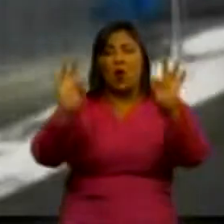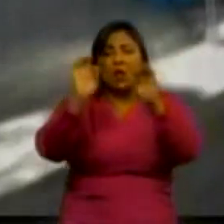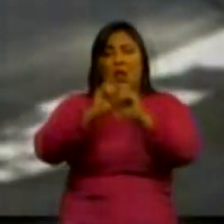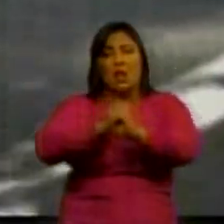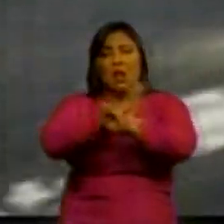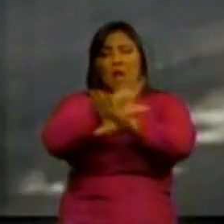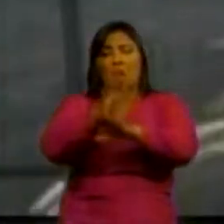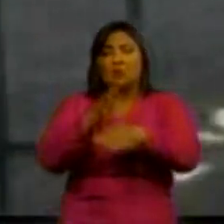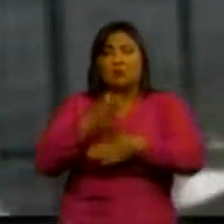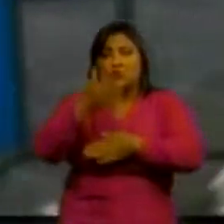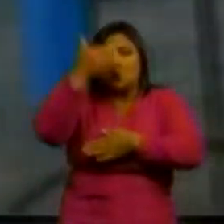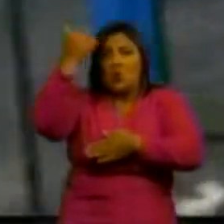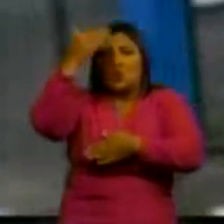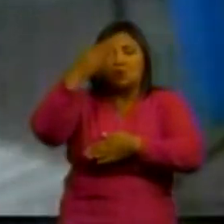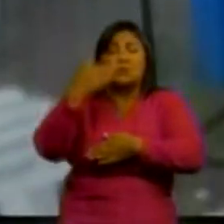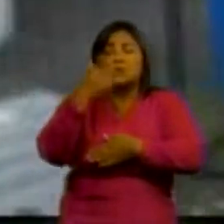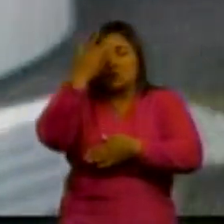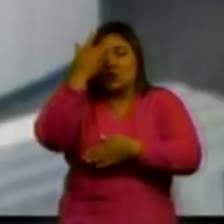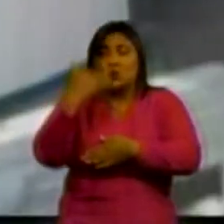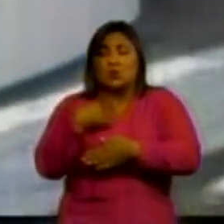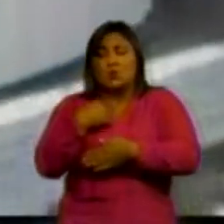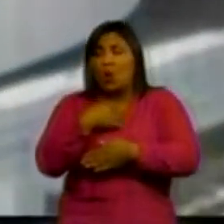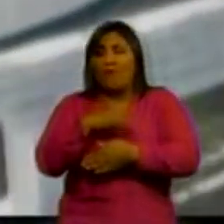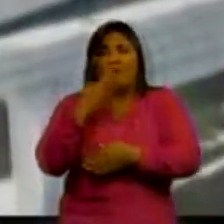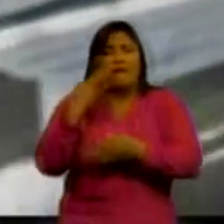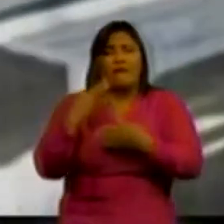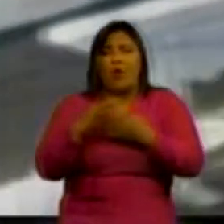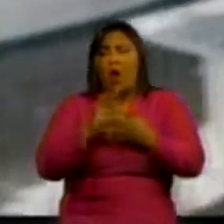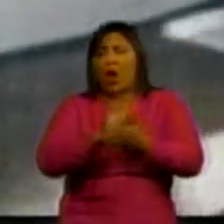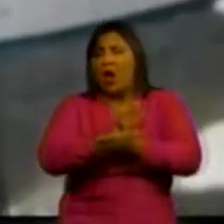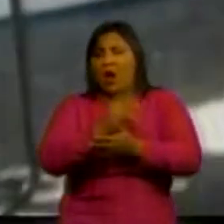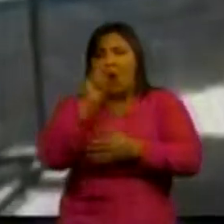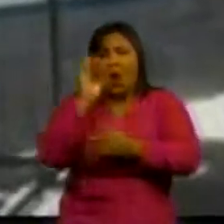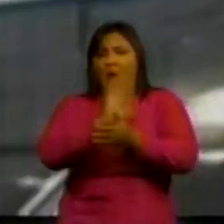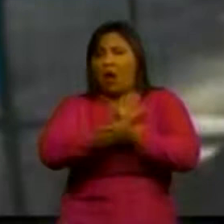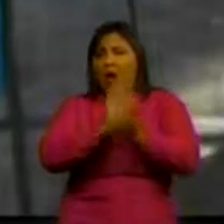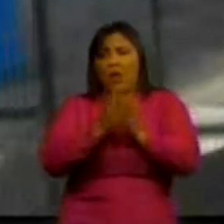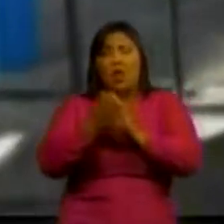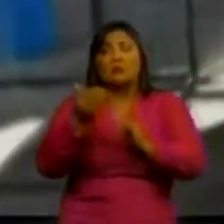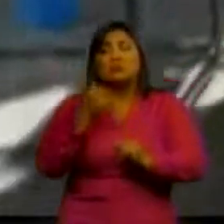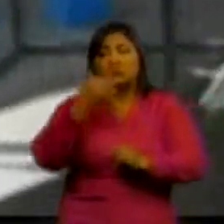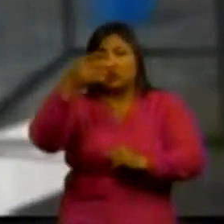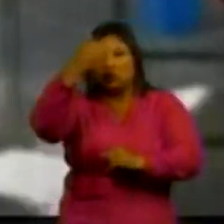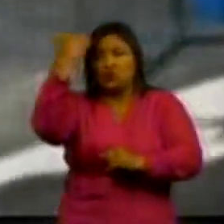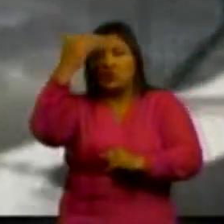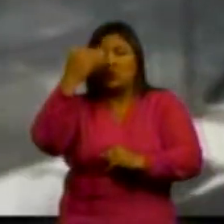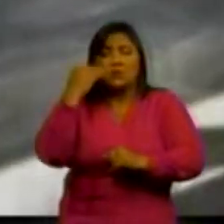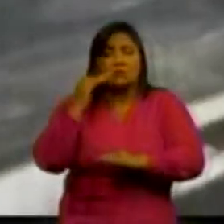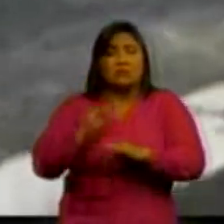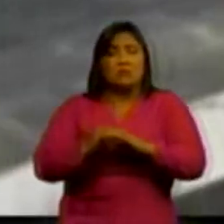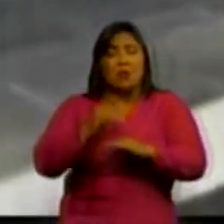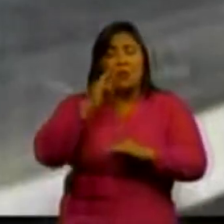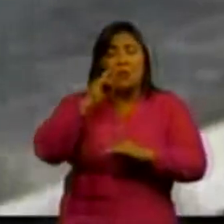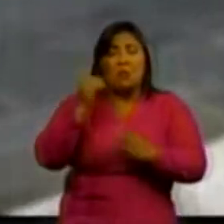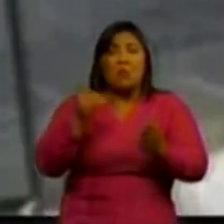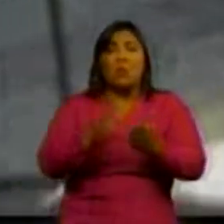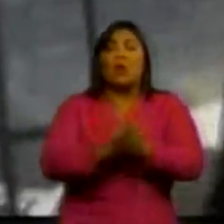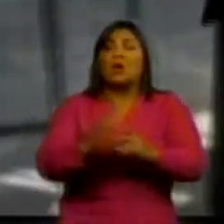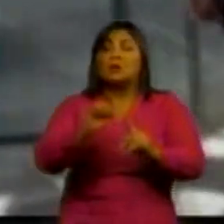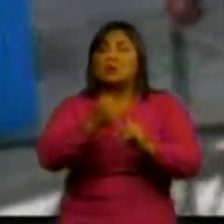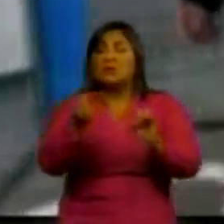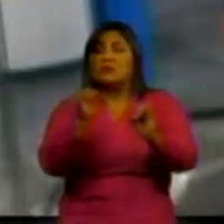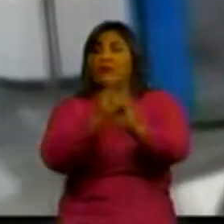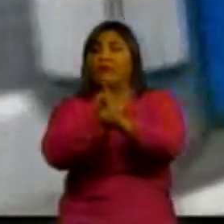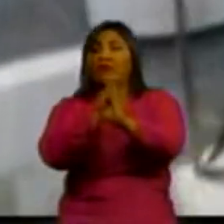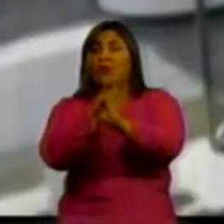su inocencia, ya que él no ha cometido ninguna falta, anota. Se declara inocente de la acusación de presunta vulneración a sistemas